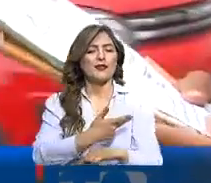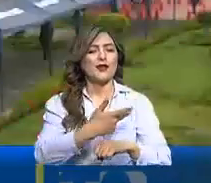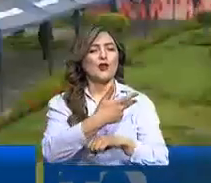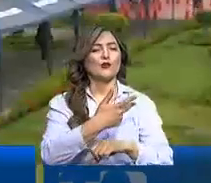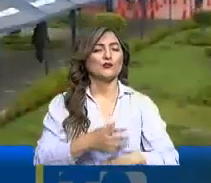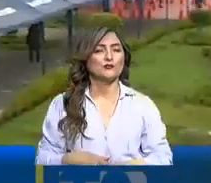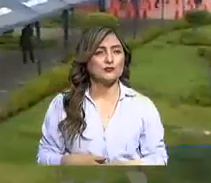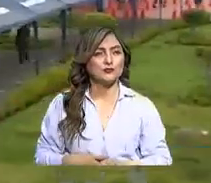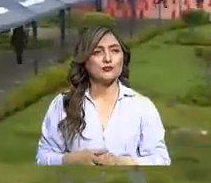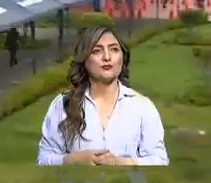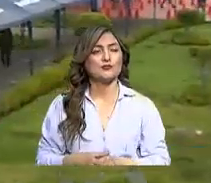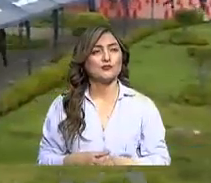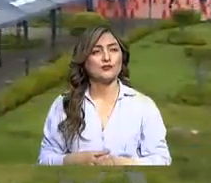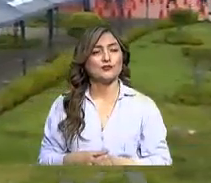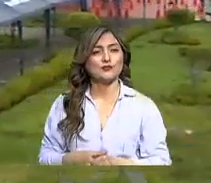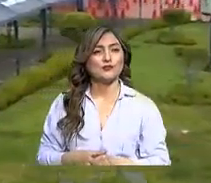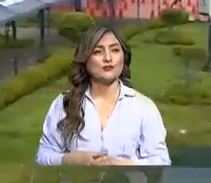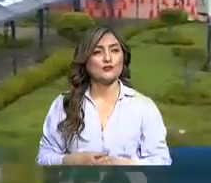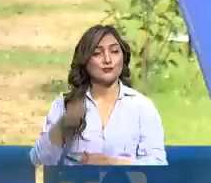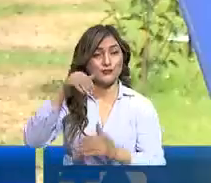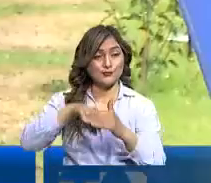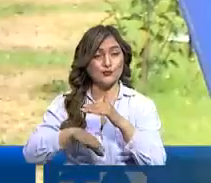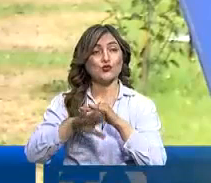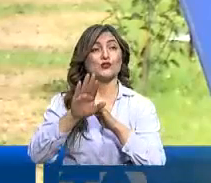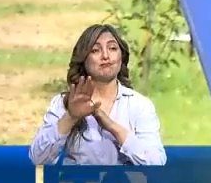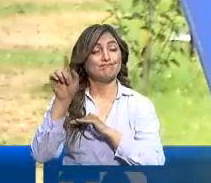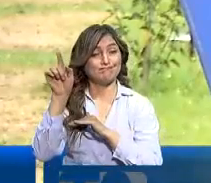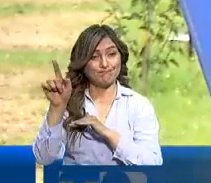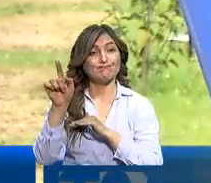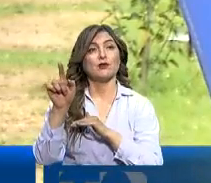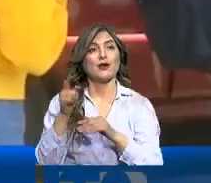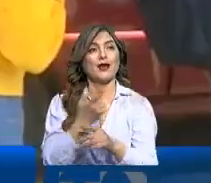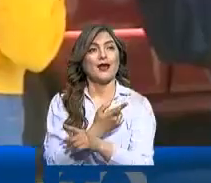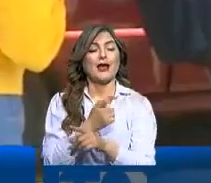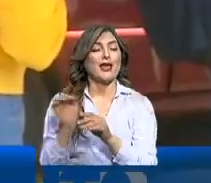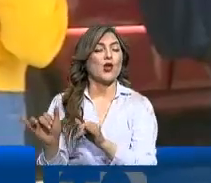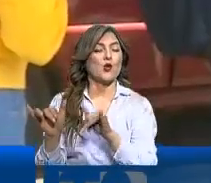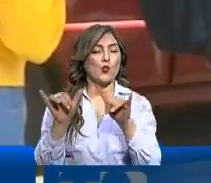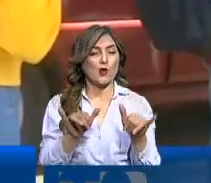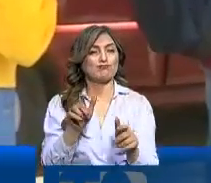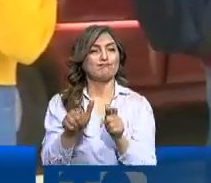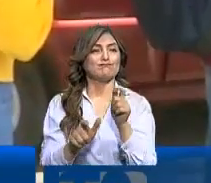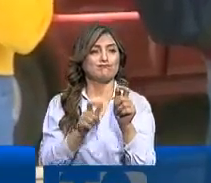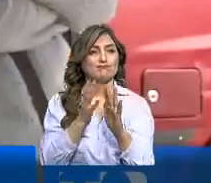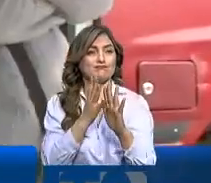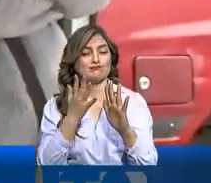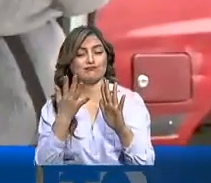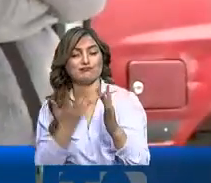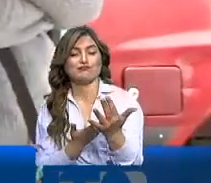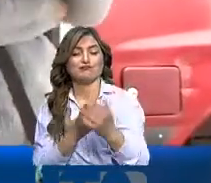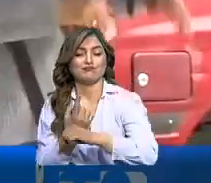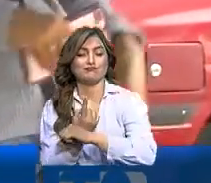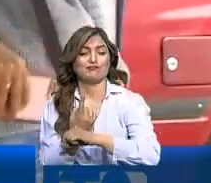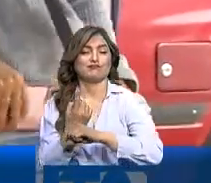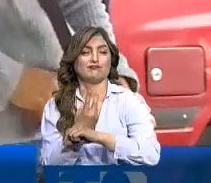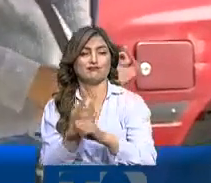más. Ya dentro de las instalaciones de la ANT se vive un panorama similar. Las personas también deben esperar por horas